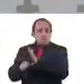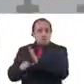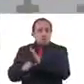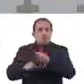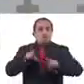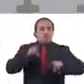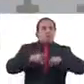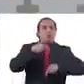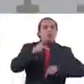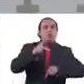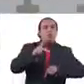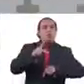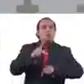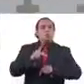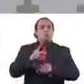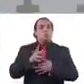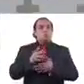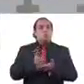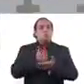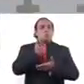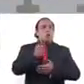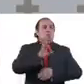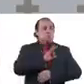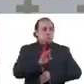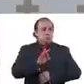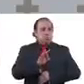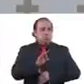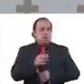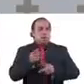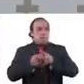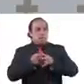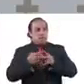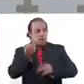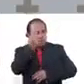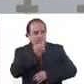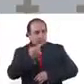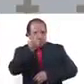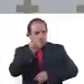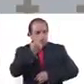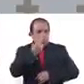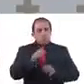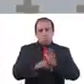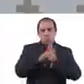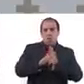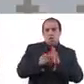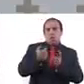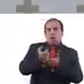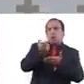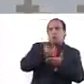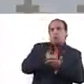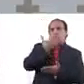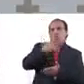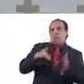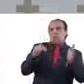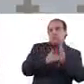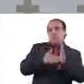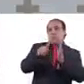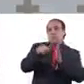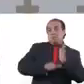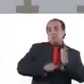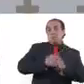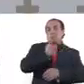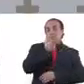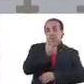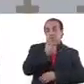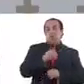su capacidad. Se hace un cálculo, si se gana 10 mil pesos al mes y se quiere pagar